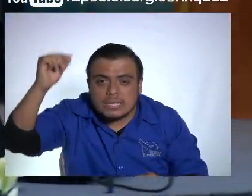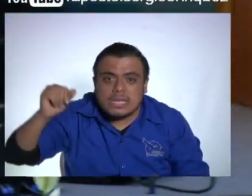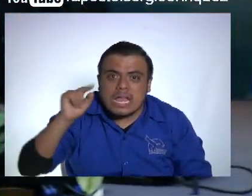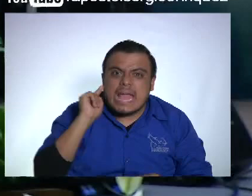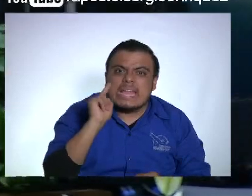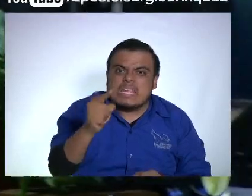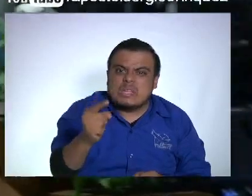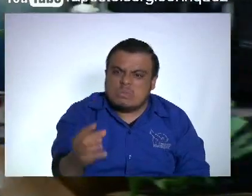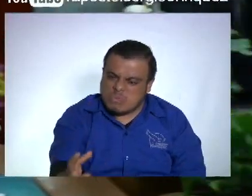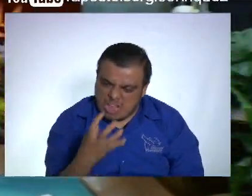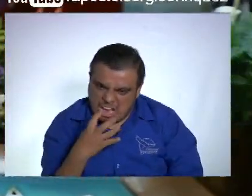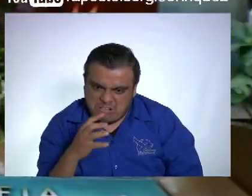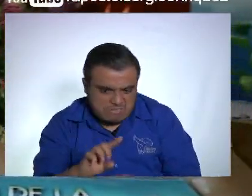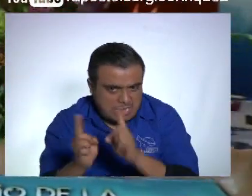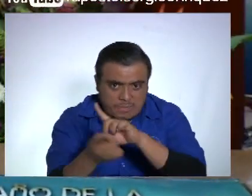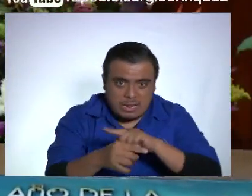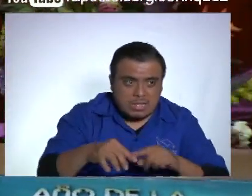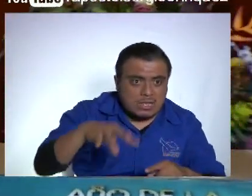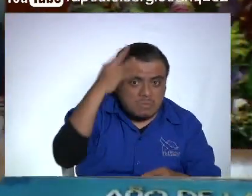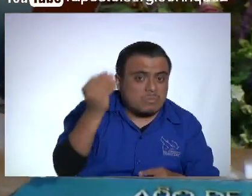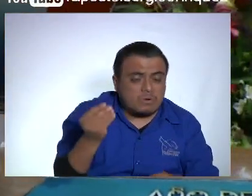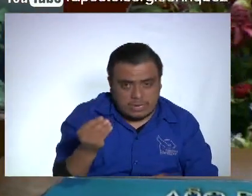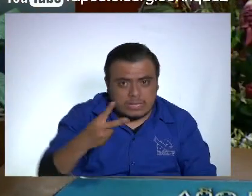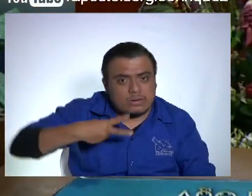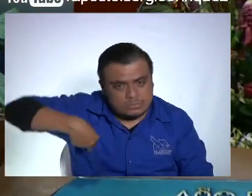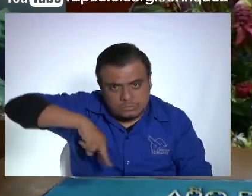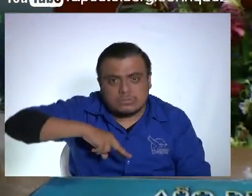a cambiar, porque la de nosotros también cambió.